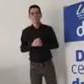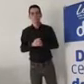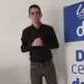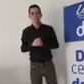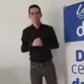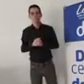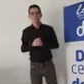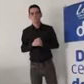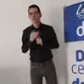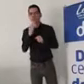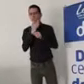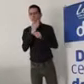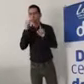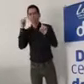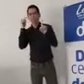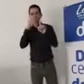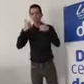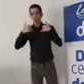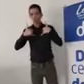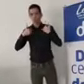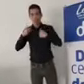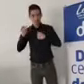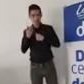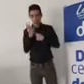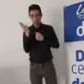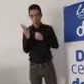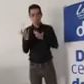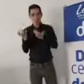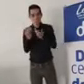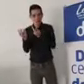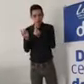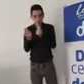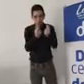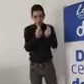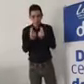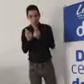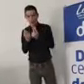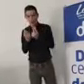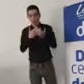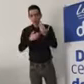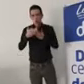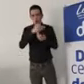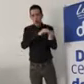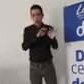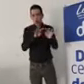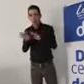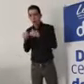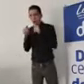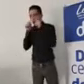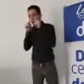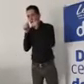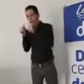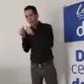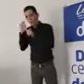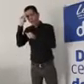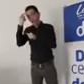escuchen y sin duda alguna tengan una voz que suene muy duro en los distintos espacios de toma de decisiones